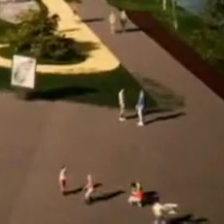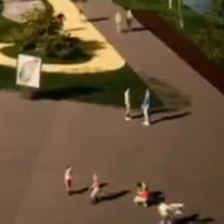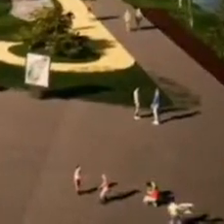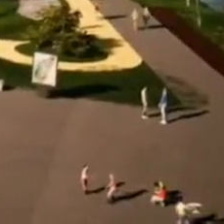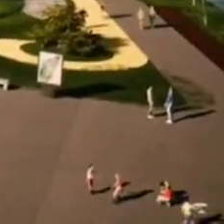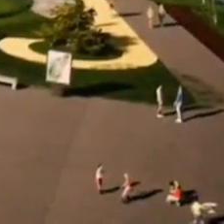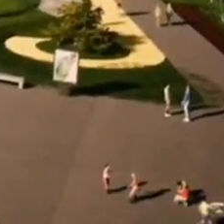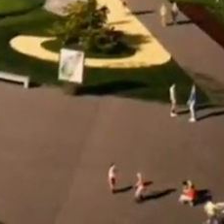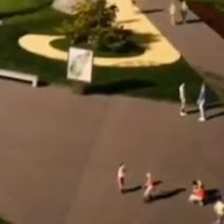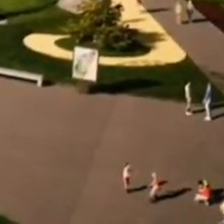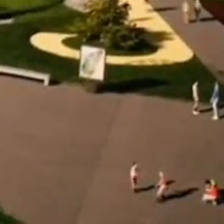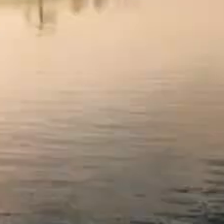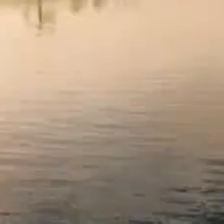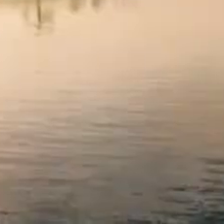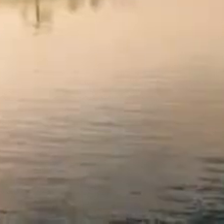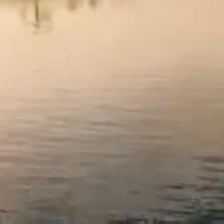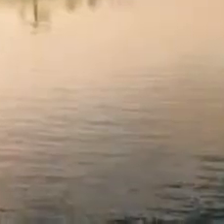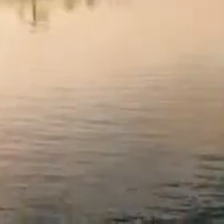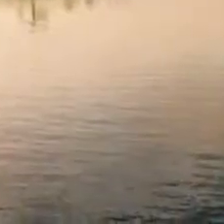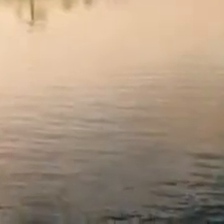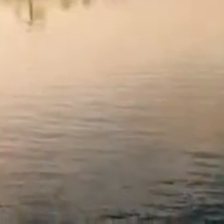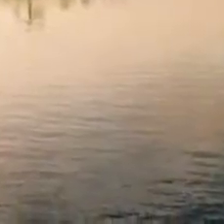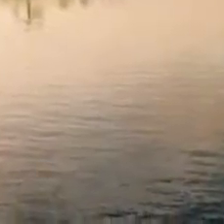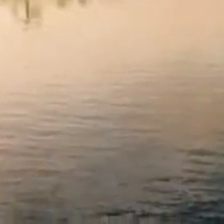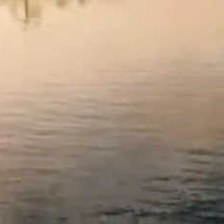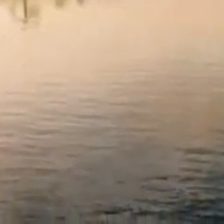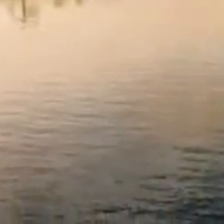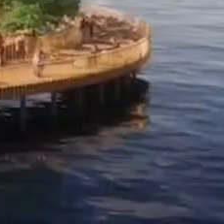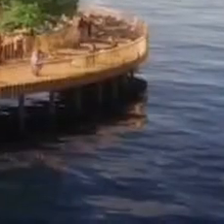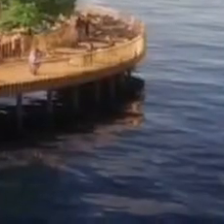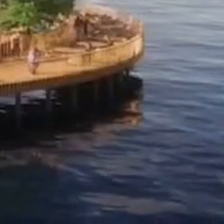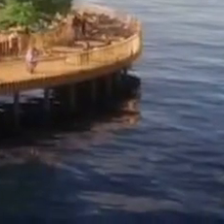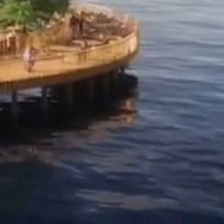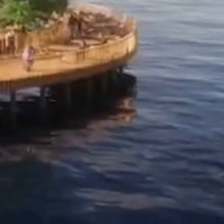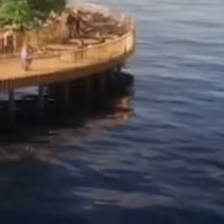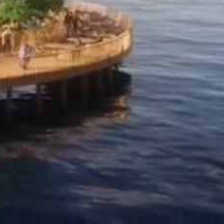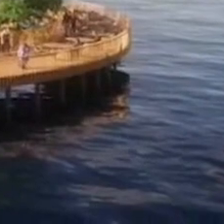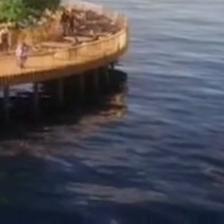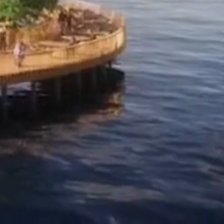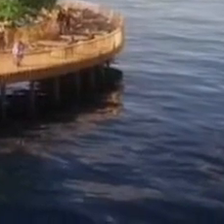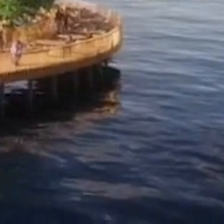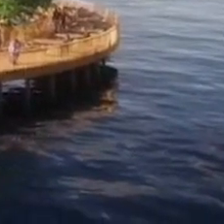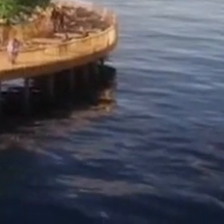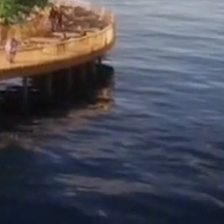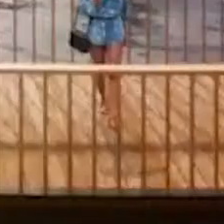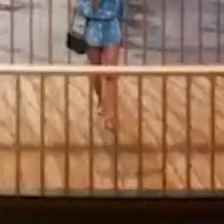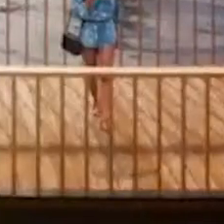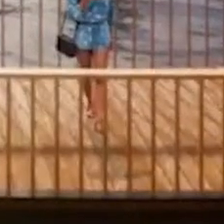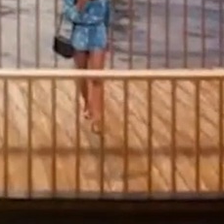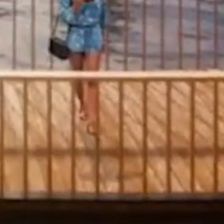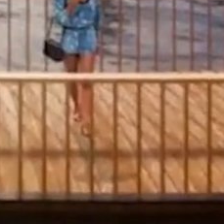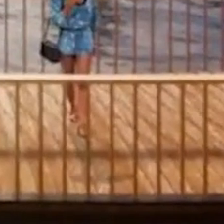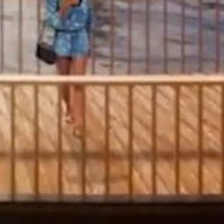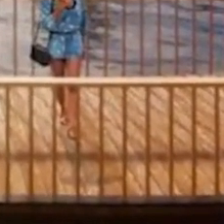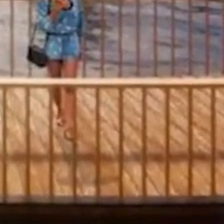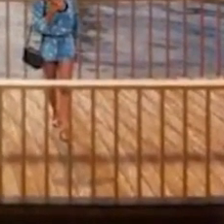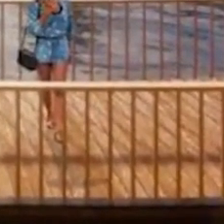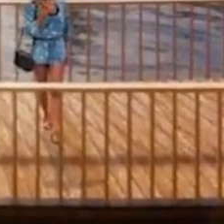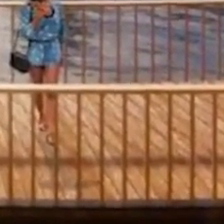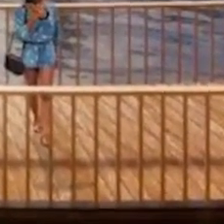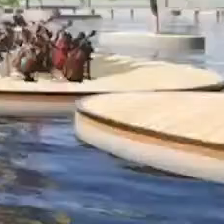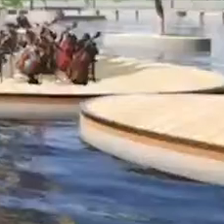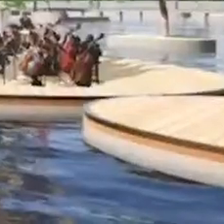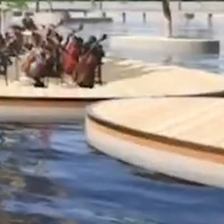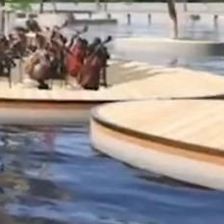Mallorquín será el sector de turismo, pues será junto al Gran Malecón del Río, uno de los más grandes atractivos turísticos de la